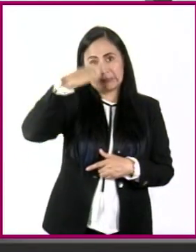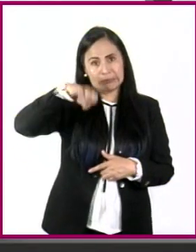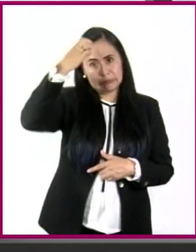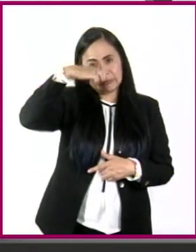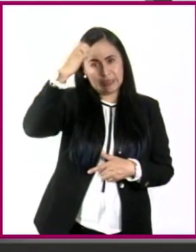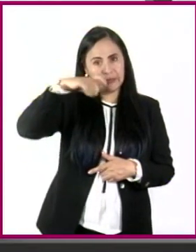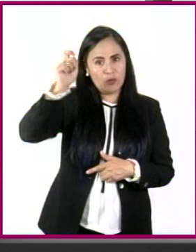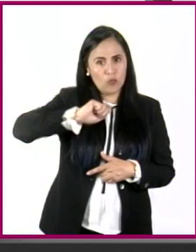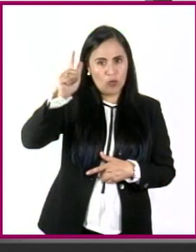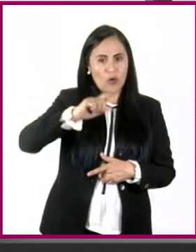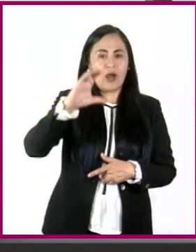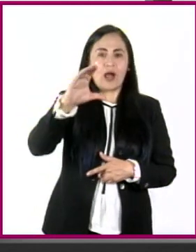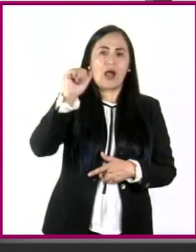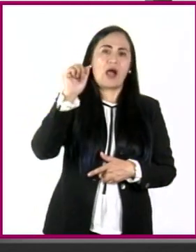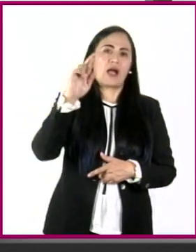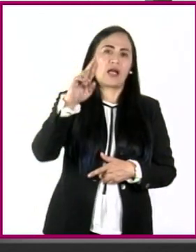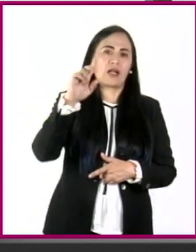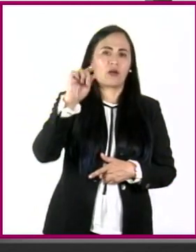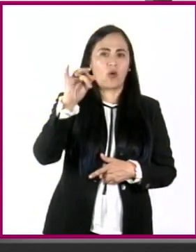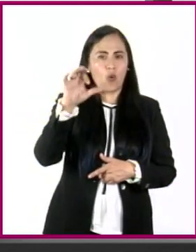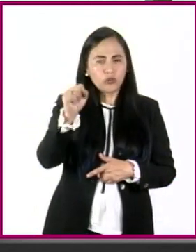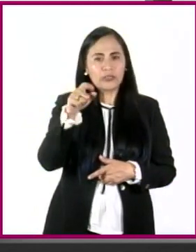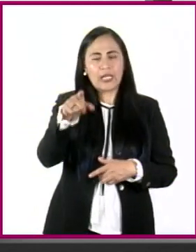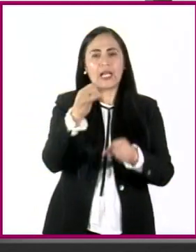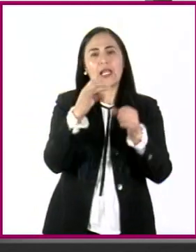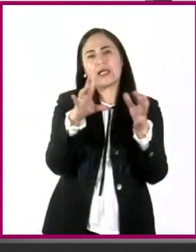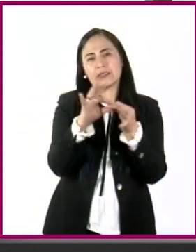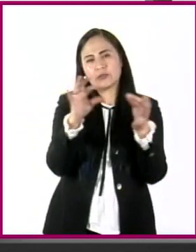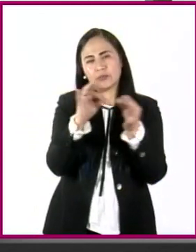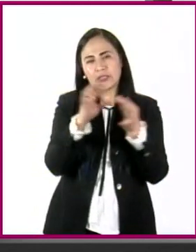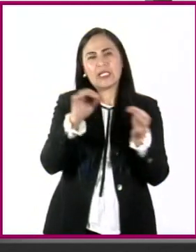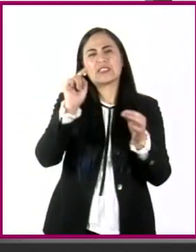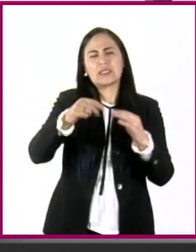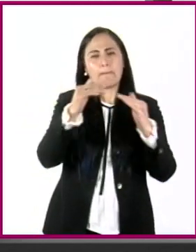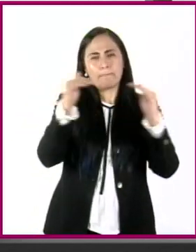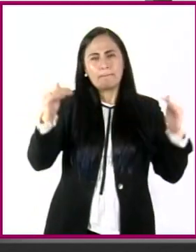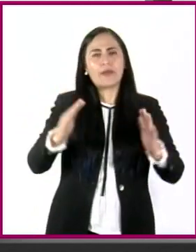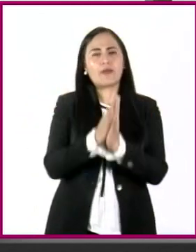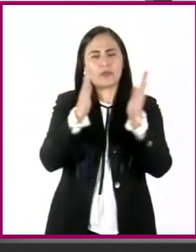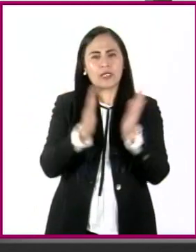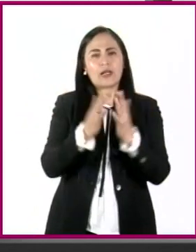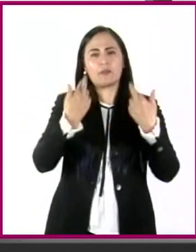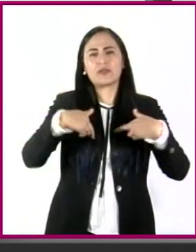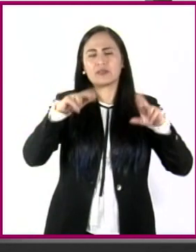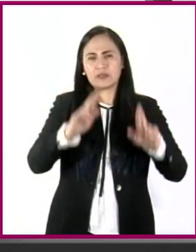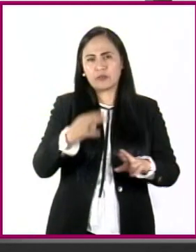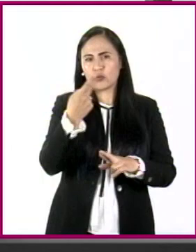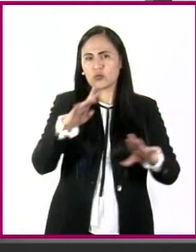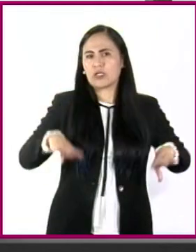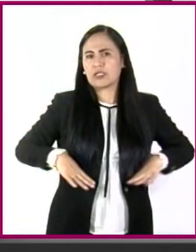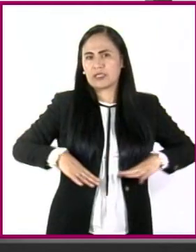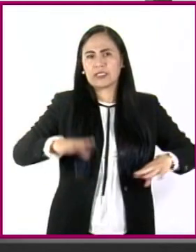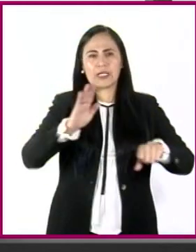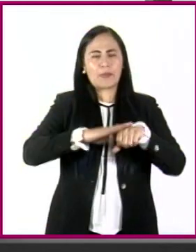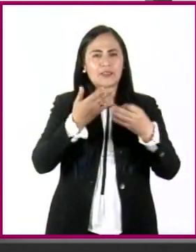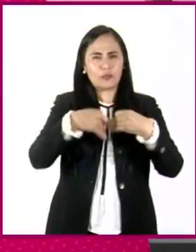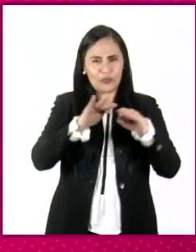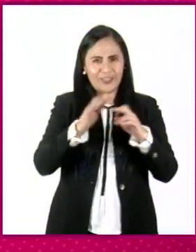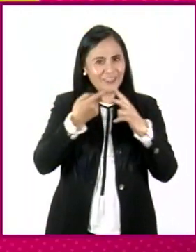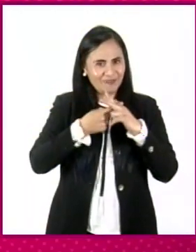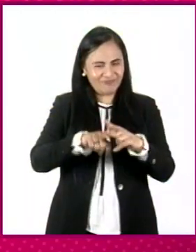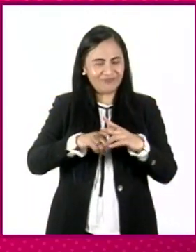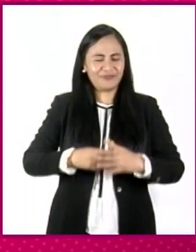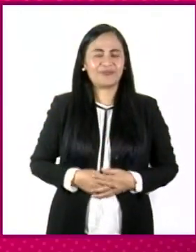Arturo Martínez, quien nos explique más a detalle el origen de la democracia representativa y sus características más relevantes.